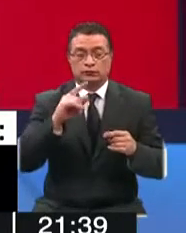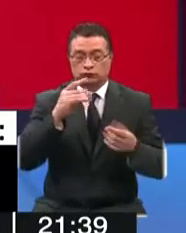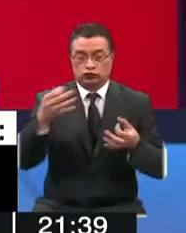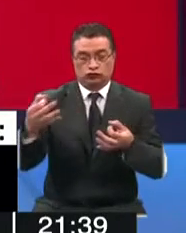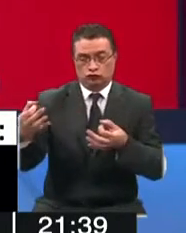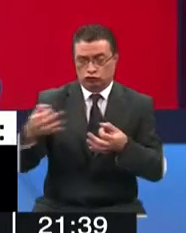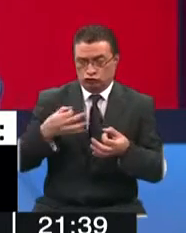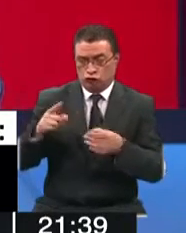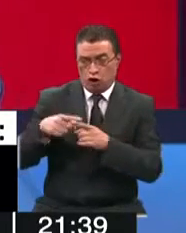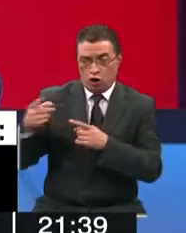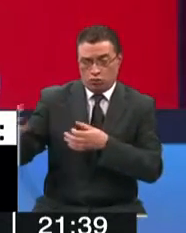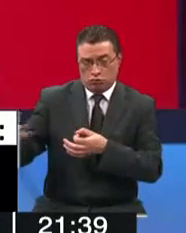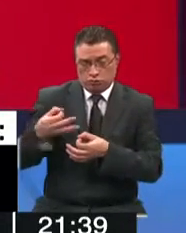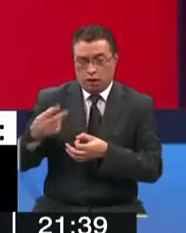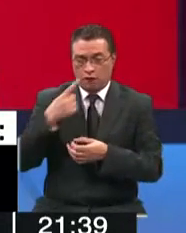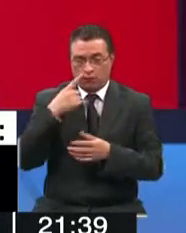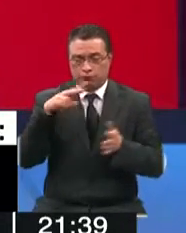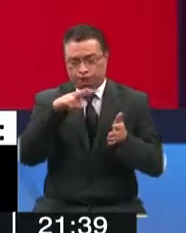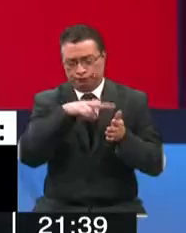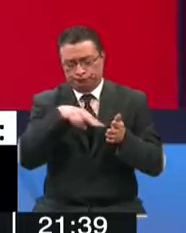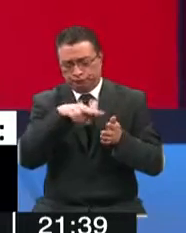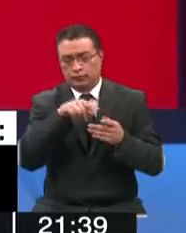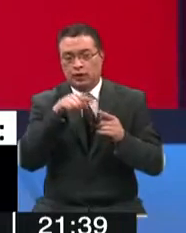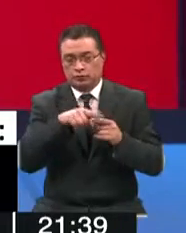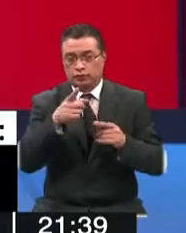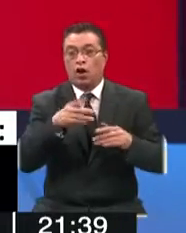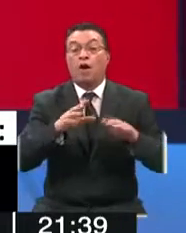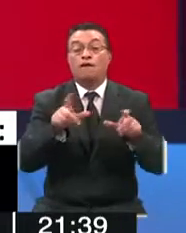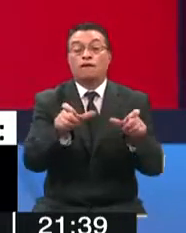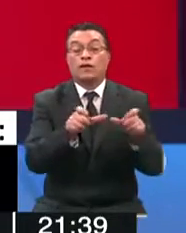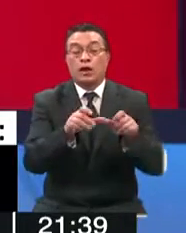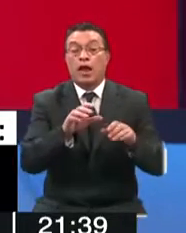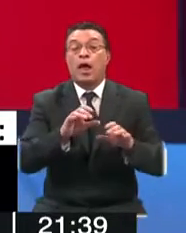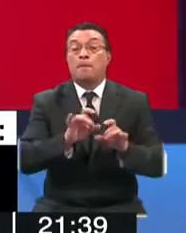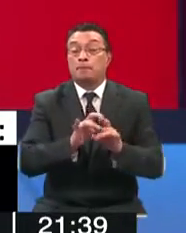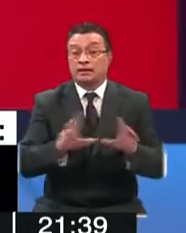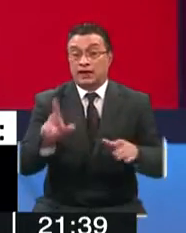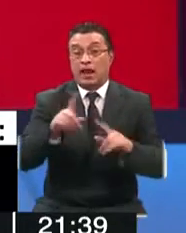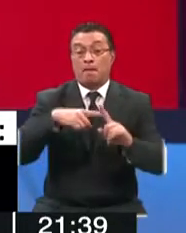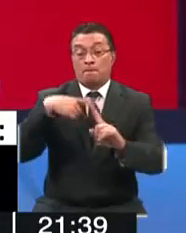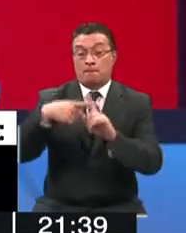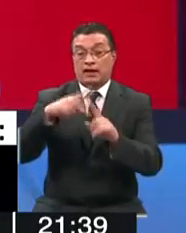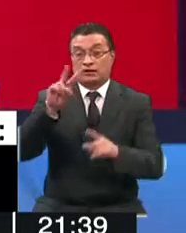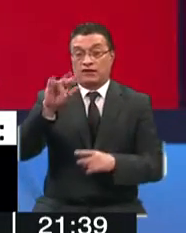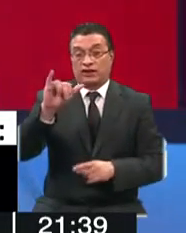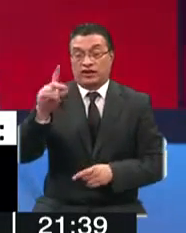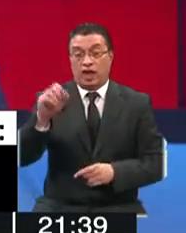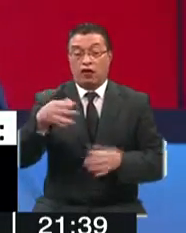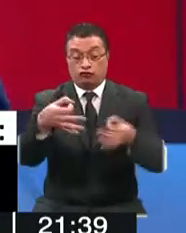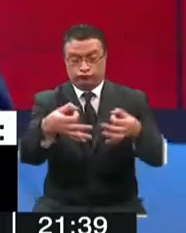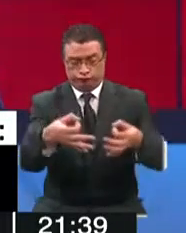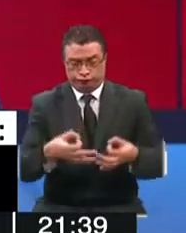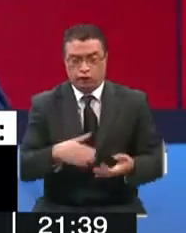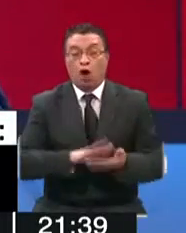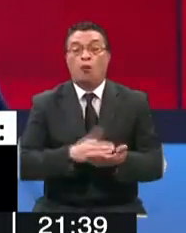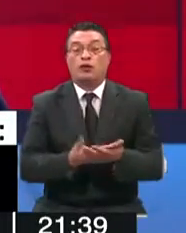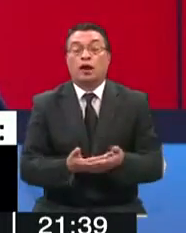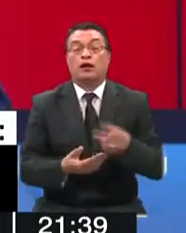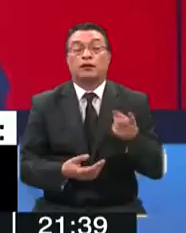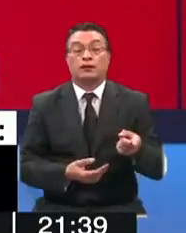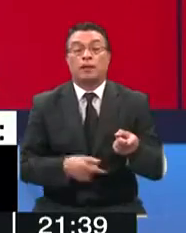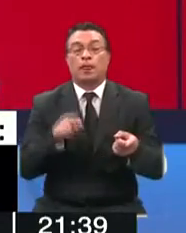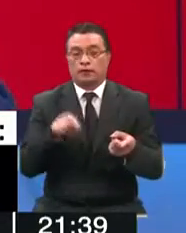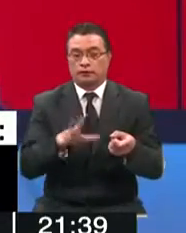en observaciones que la superintendencia, en el marco de un plan de fiscalización especial sobre ISAPRE Más Vida, hizo a su estado financiero. Le dijo, ¿sabe qué? Aquí parece que